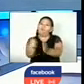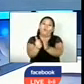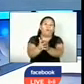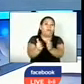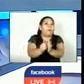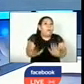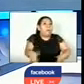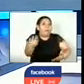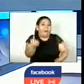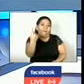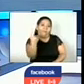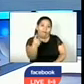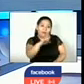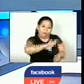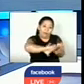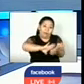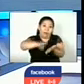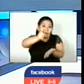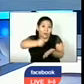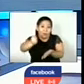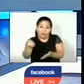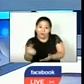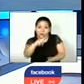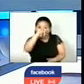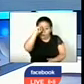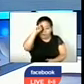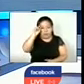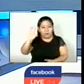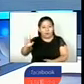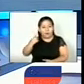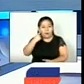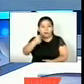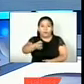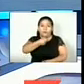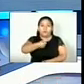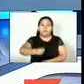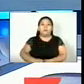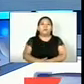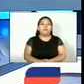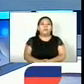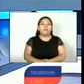salarios a los empleados desde hace varios meses. Más detalles en el siguiente reporte.